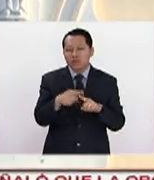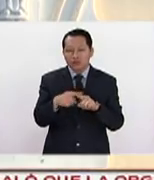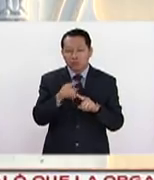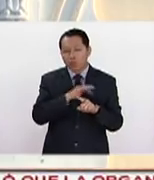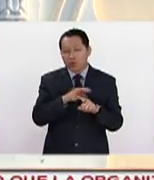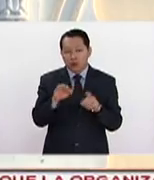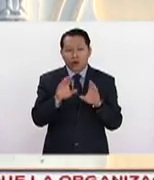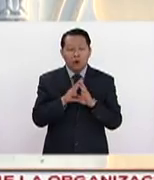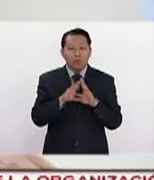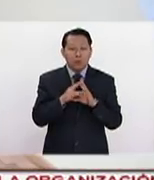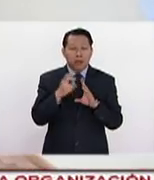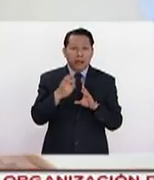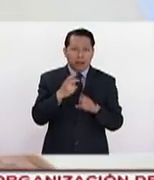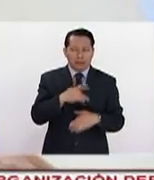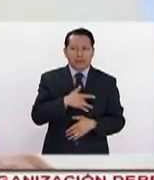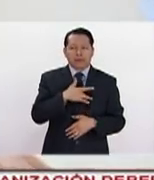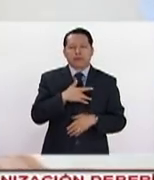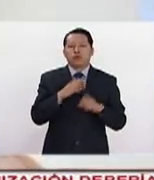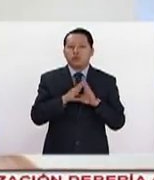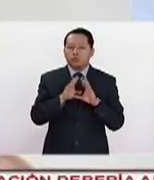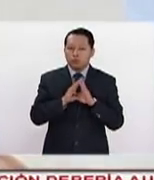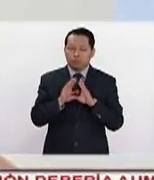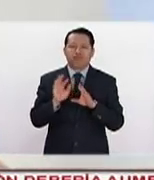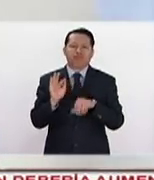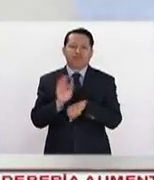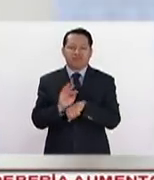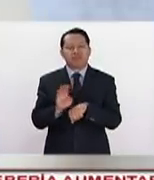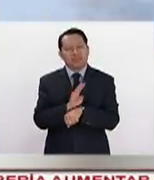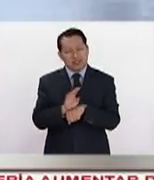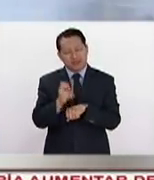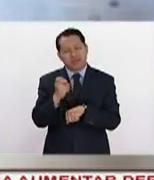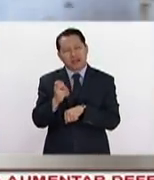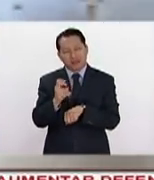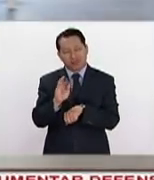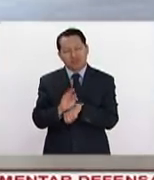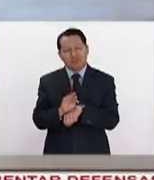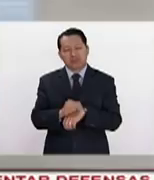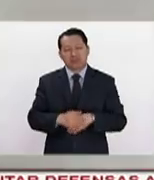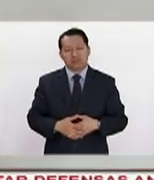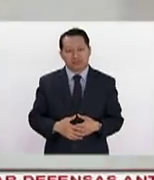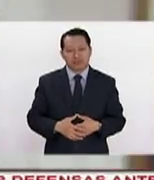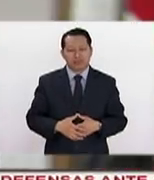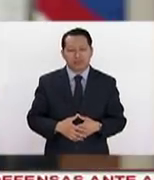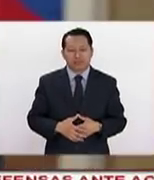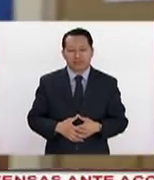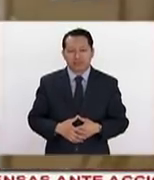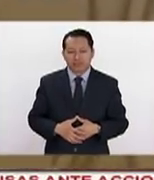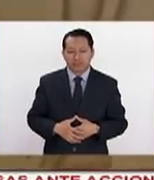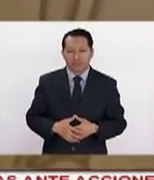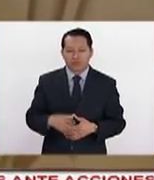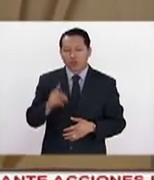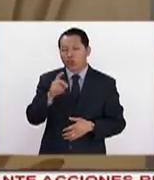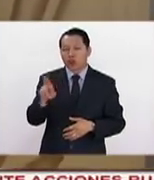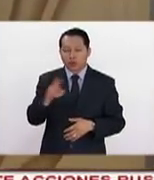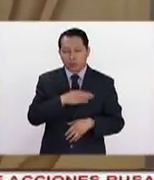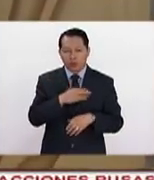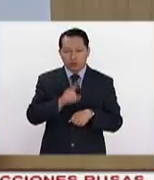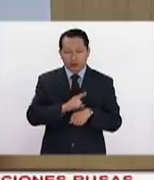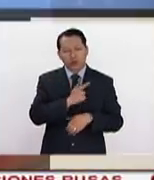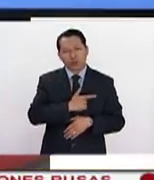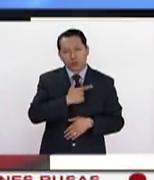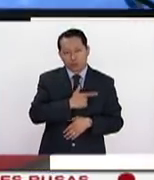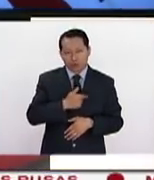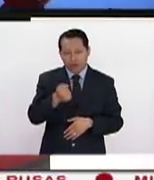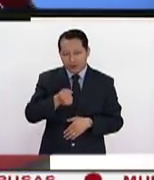un sentimiento nacionalista que le benefició a Putin en estos comicios. Doctor, muy buenos días, me da mucho gusto